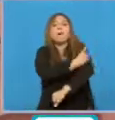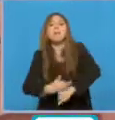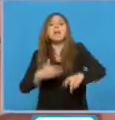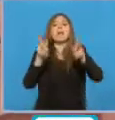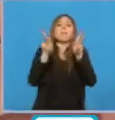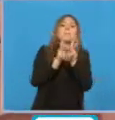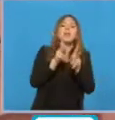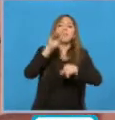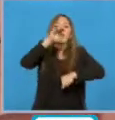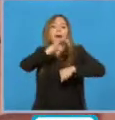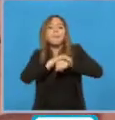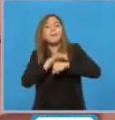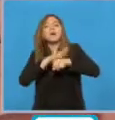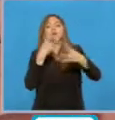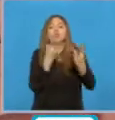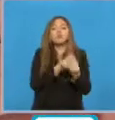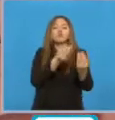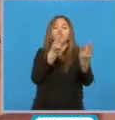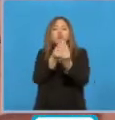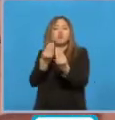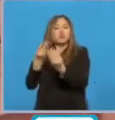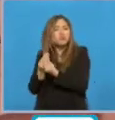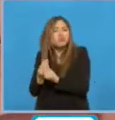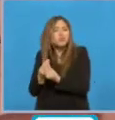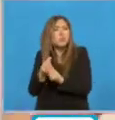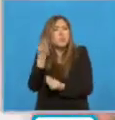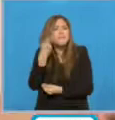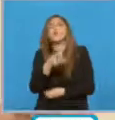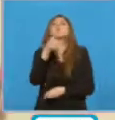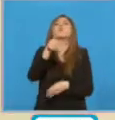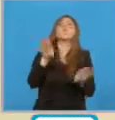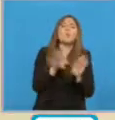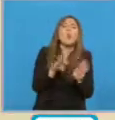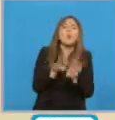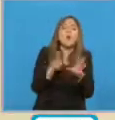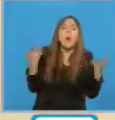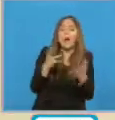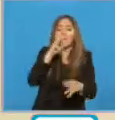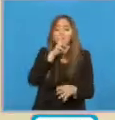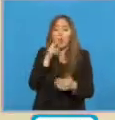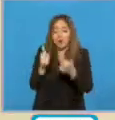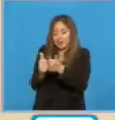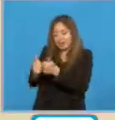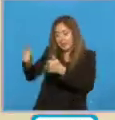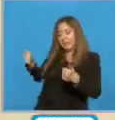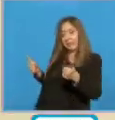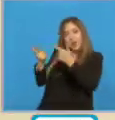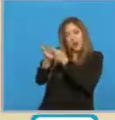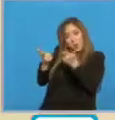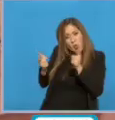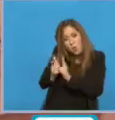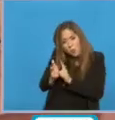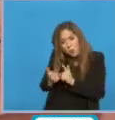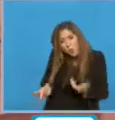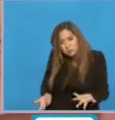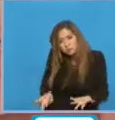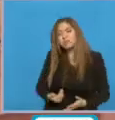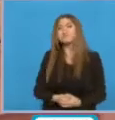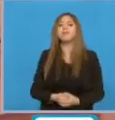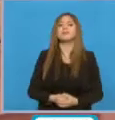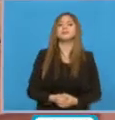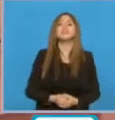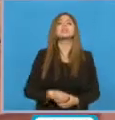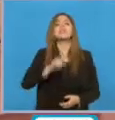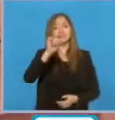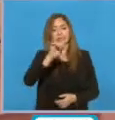amigos, ¿no? Para estar con los Hay chavitos. momentos. ¿Cómo le haces? Mira, ¿Lo separas exacto. del grupo? Puedes separarlo del grupo. Antes se hablaba